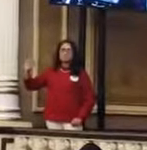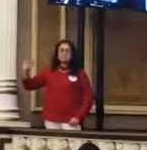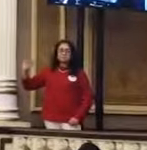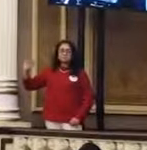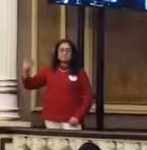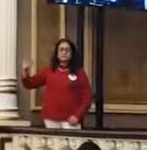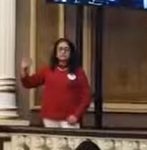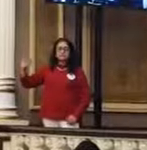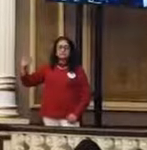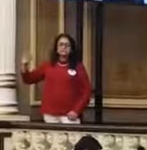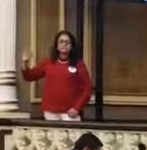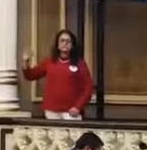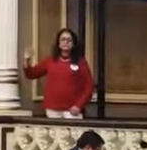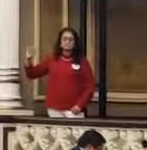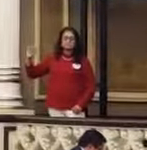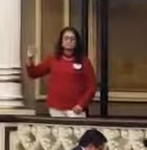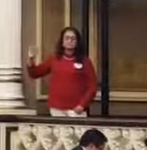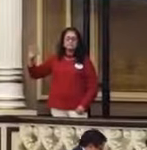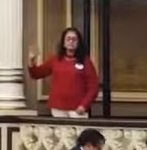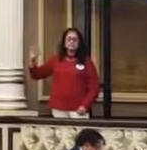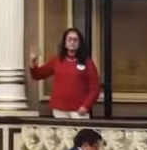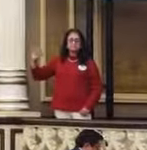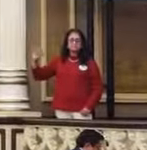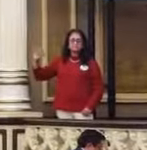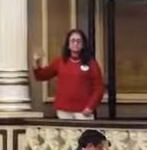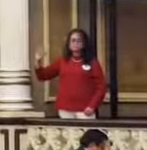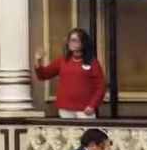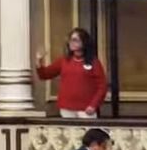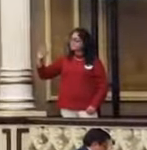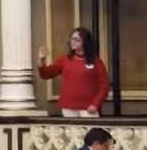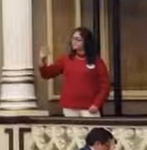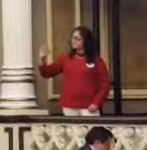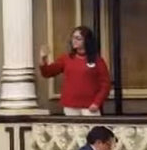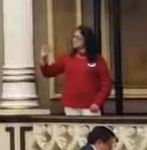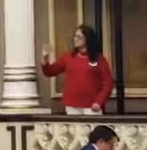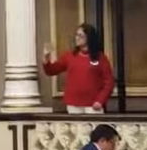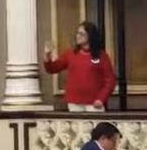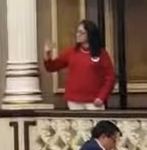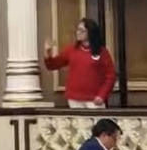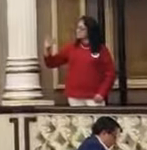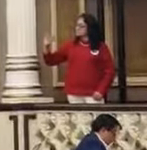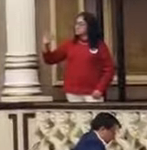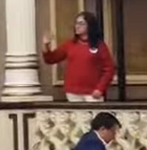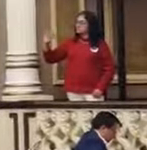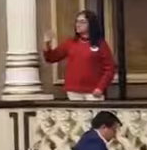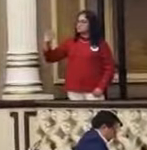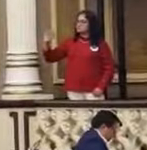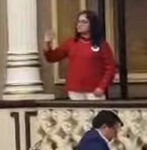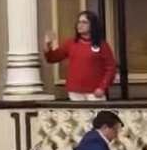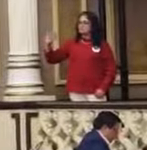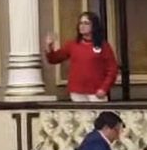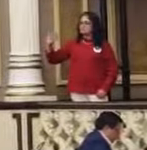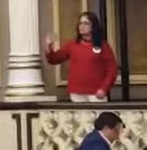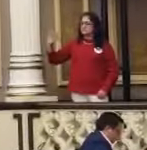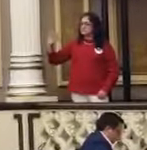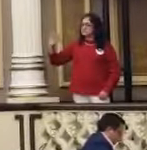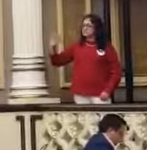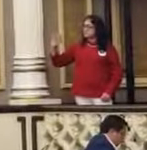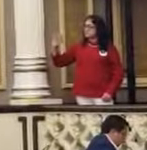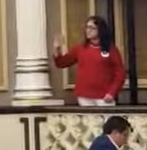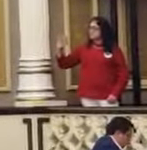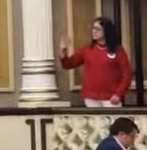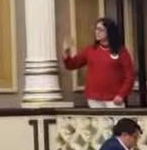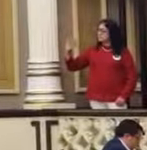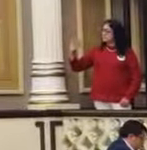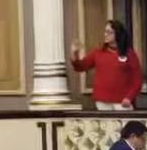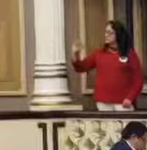Sabemos que una nueva época ha iniciado y su andar es firme, porque su motor es el coraje y la determinación de millones de